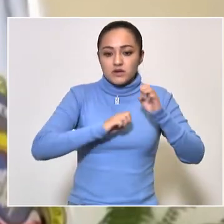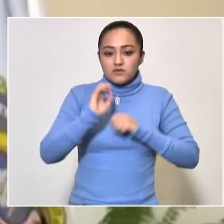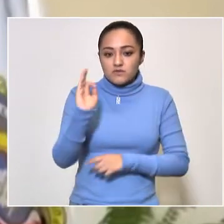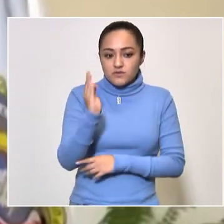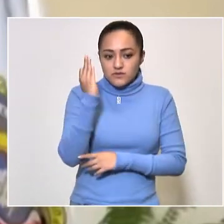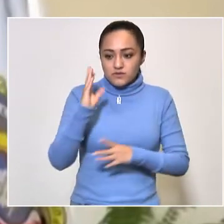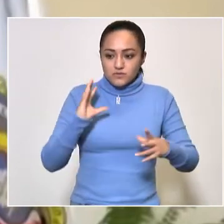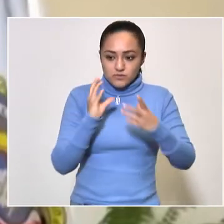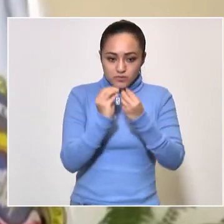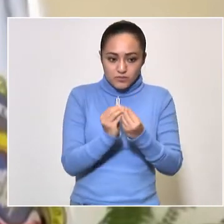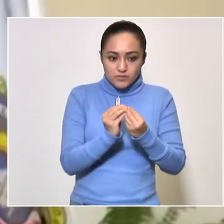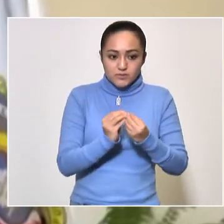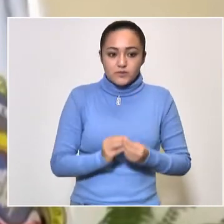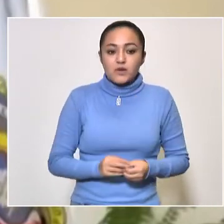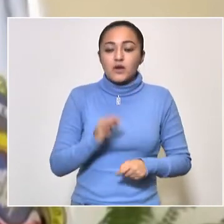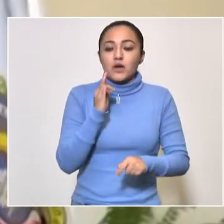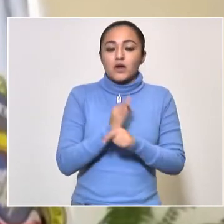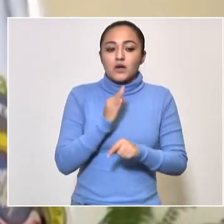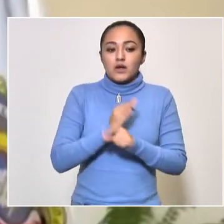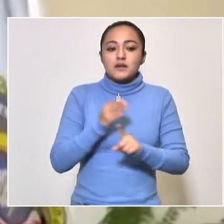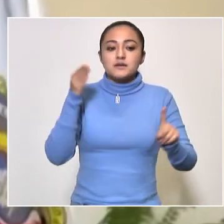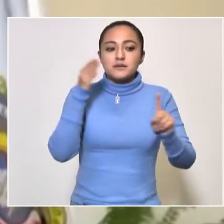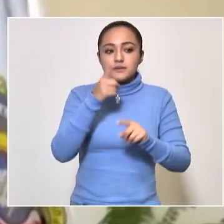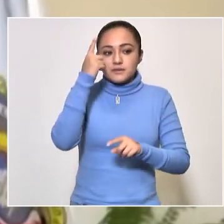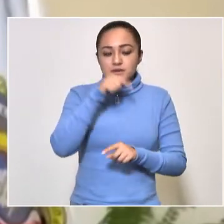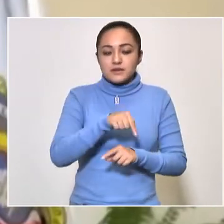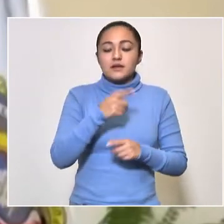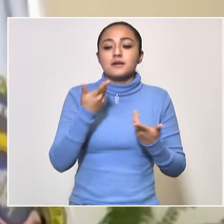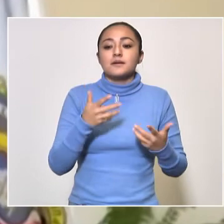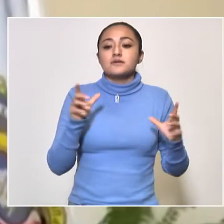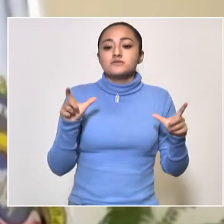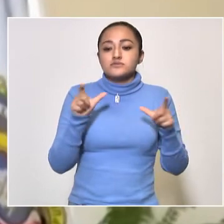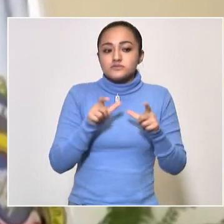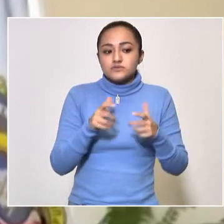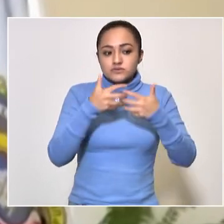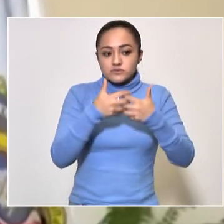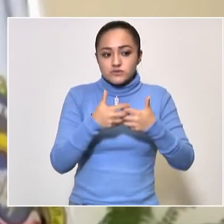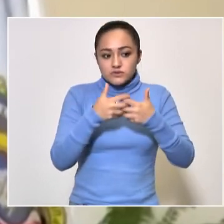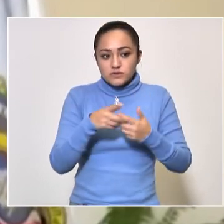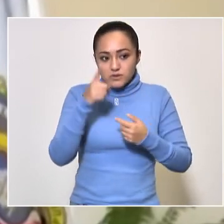Federal. Este está enfocado a microempresas,